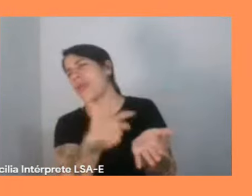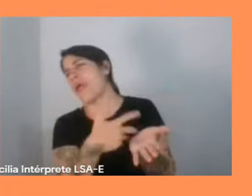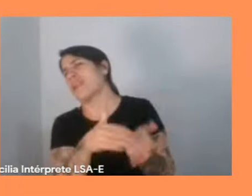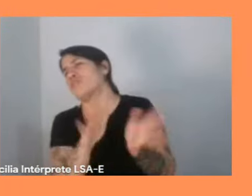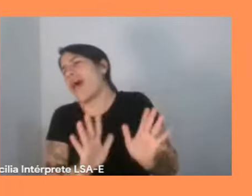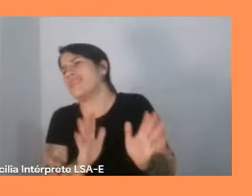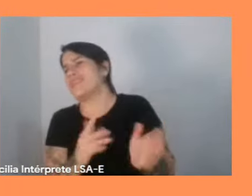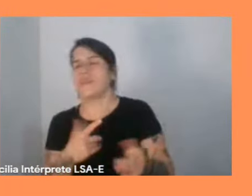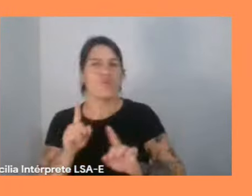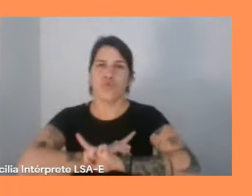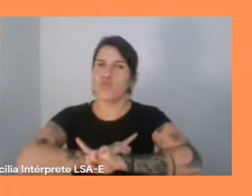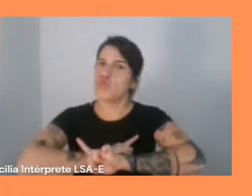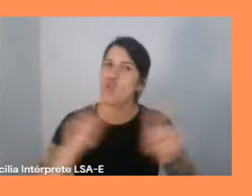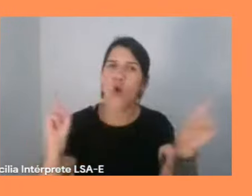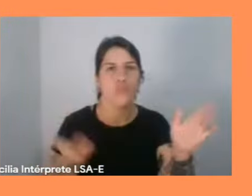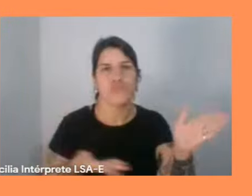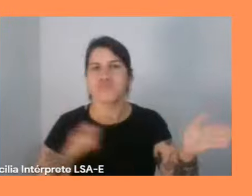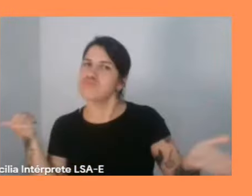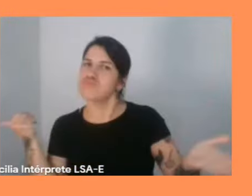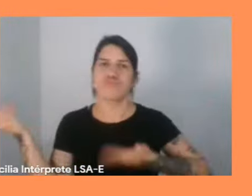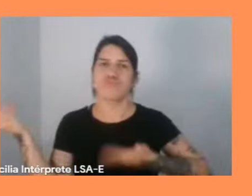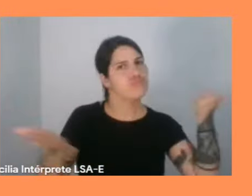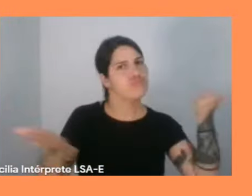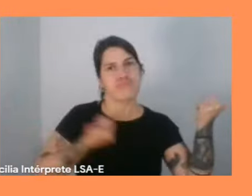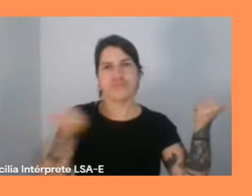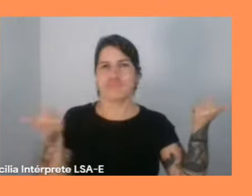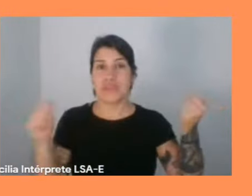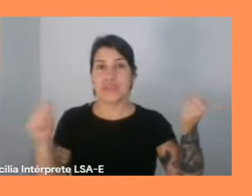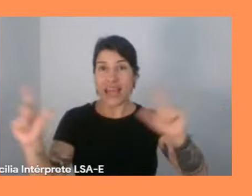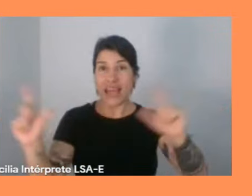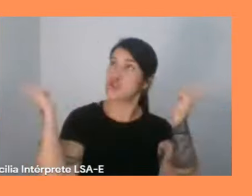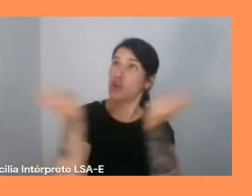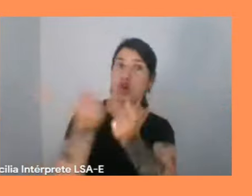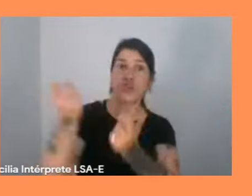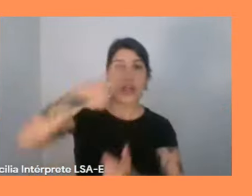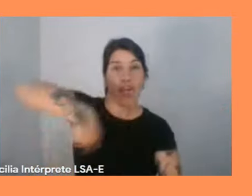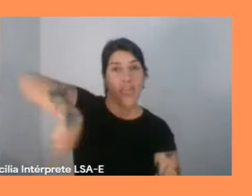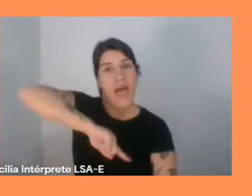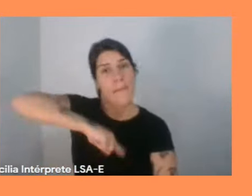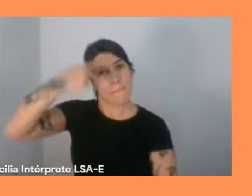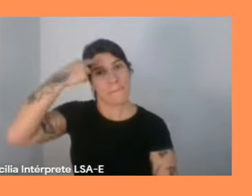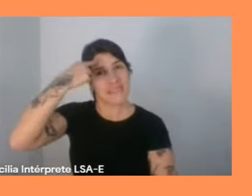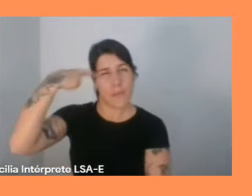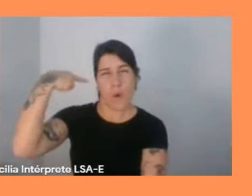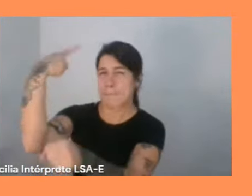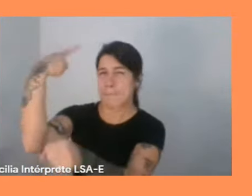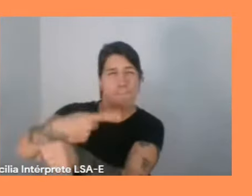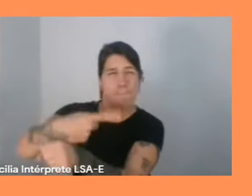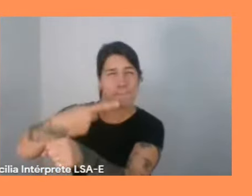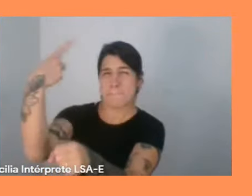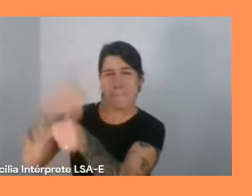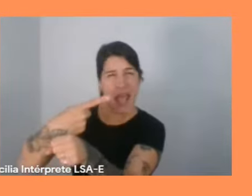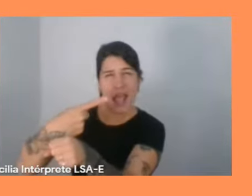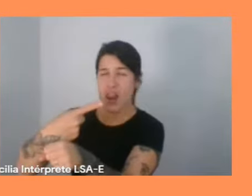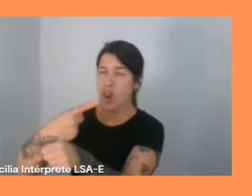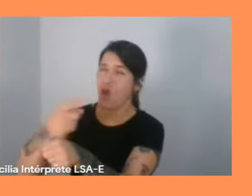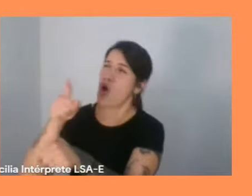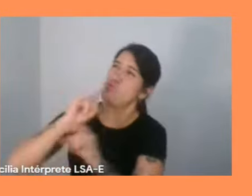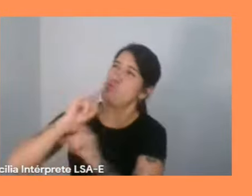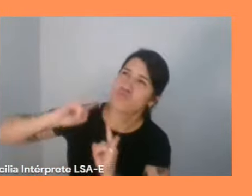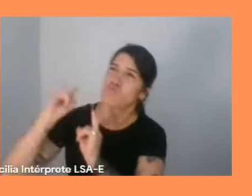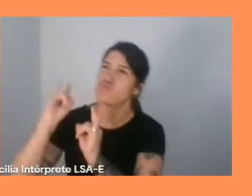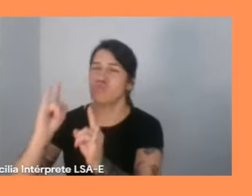que pone en primer lugar para casi todas las prácticas y las tareas que desarrollamos a las personas blancas